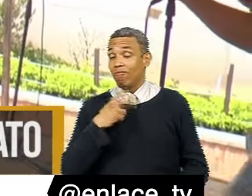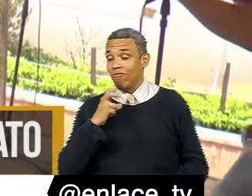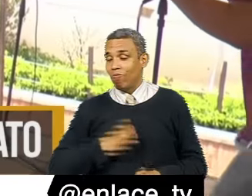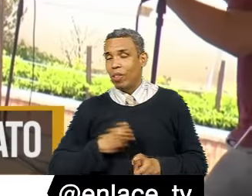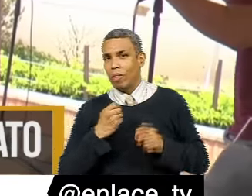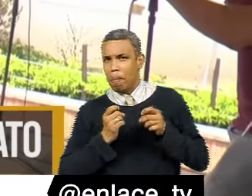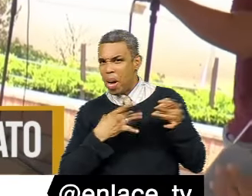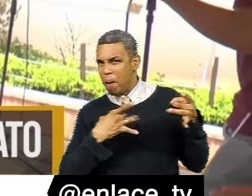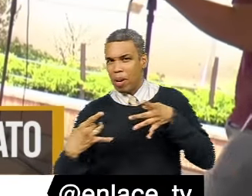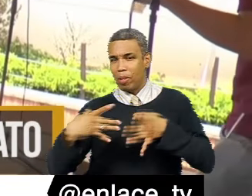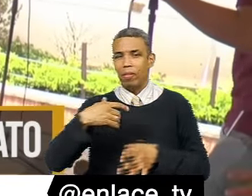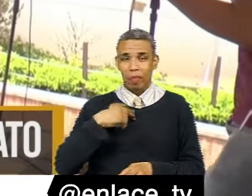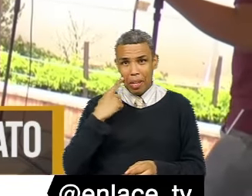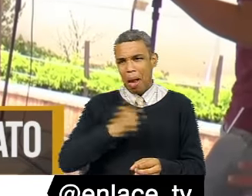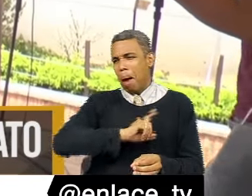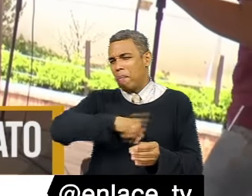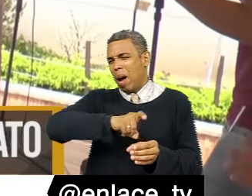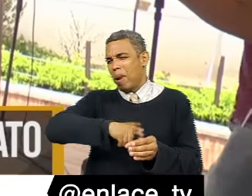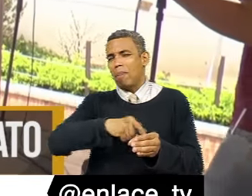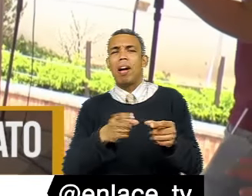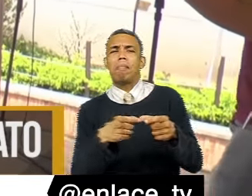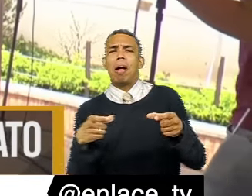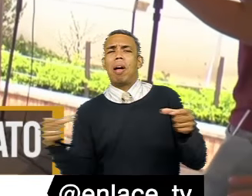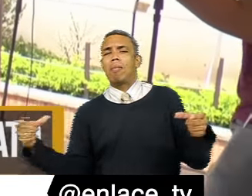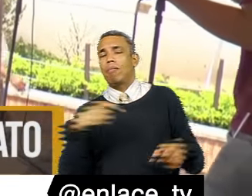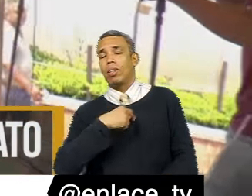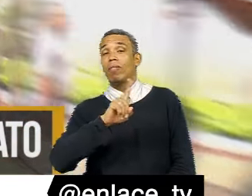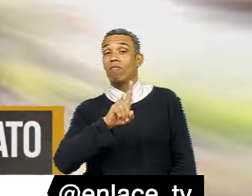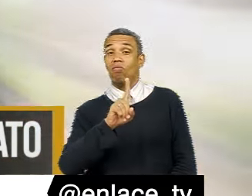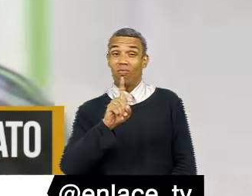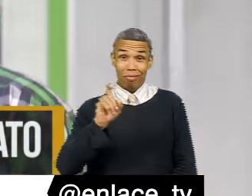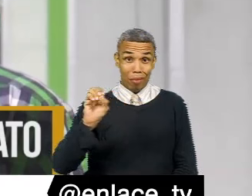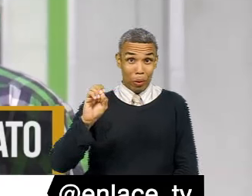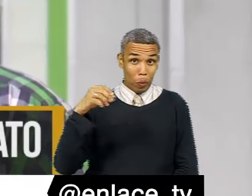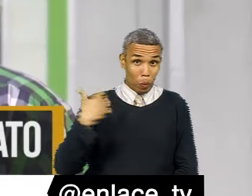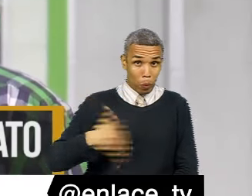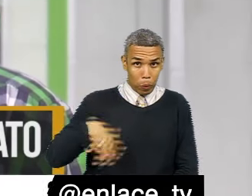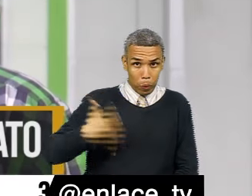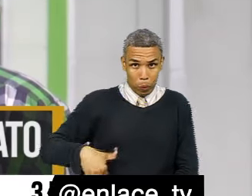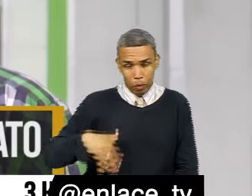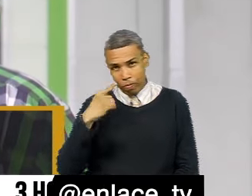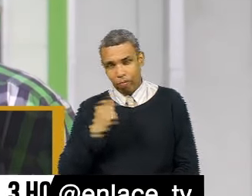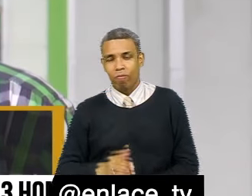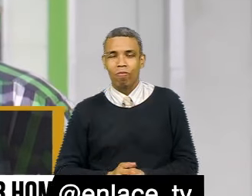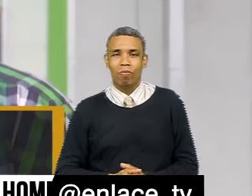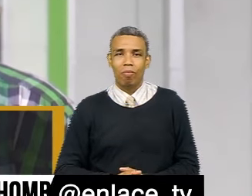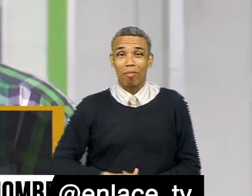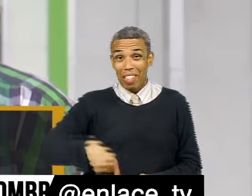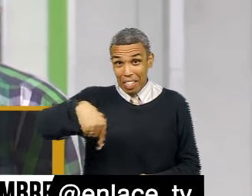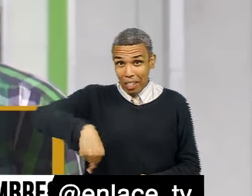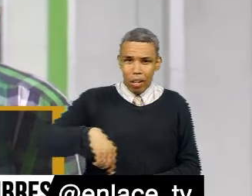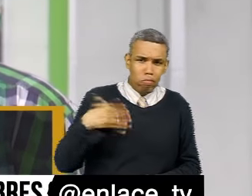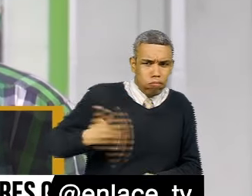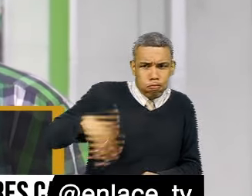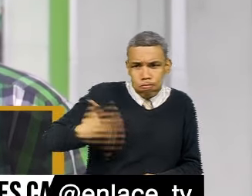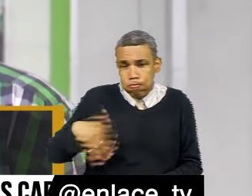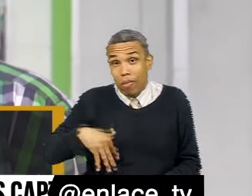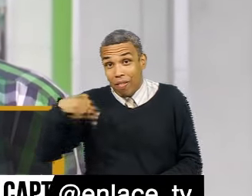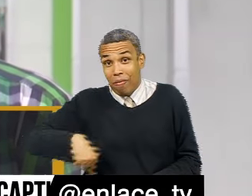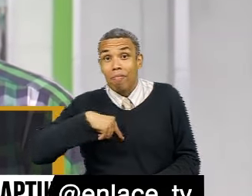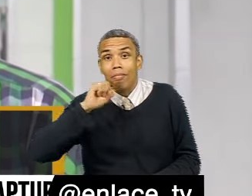número de inscritos es la demostración de la confianza que hay en la organización del certamen. Esto significa que el festival de nosotros, pues cada día se afianza